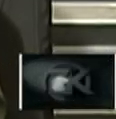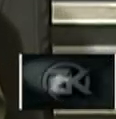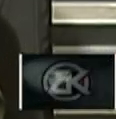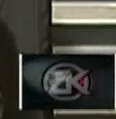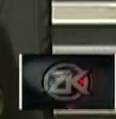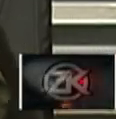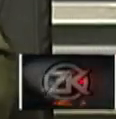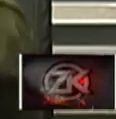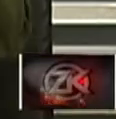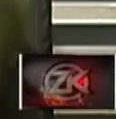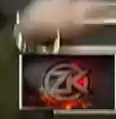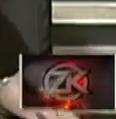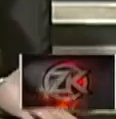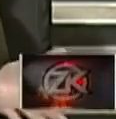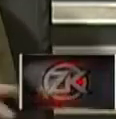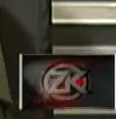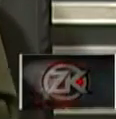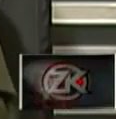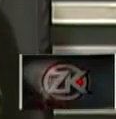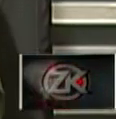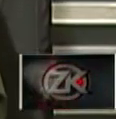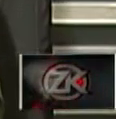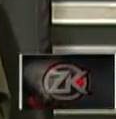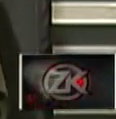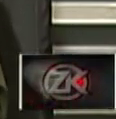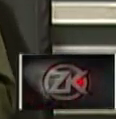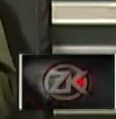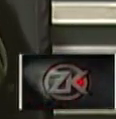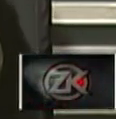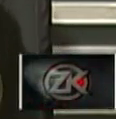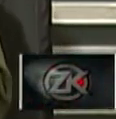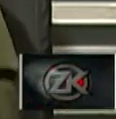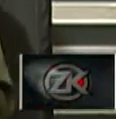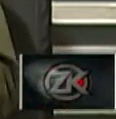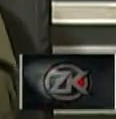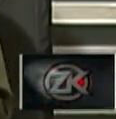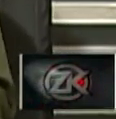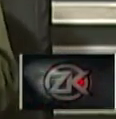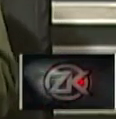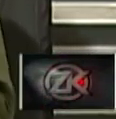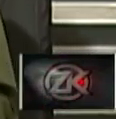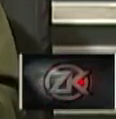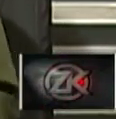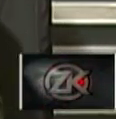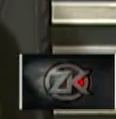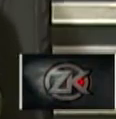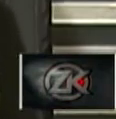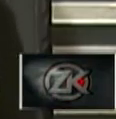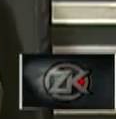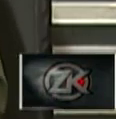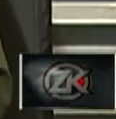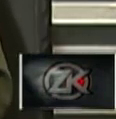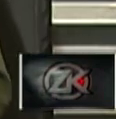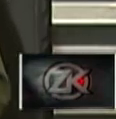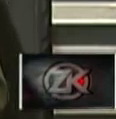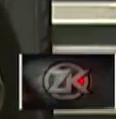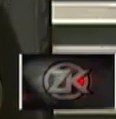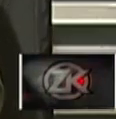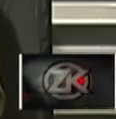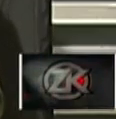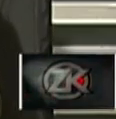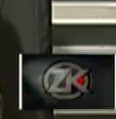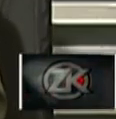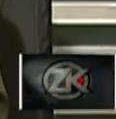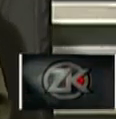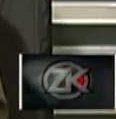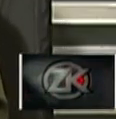allí un miliciano trotando, ve un Sukhoi sobrevolando los cielos de Caracas, porque estamos prestos para el combate y a defender la patria.